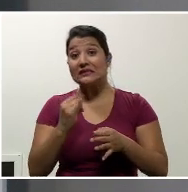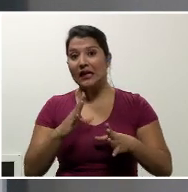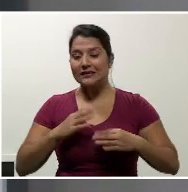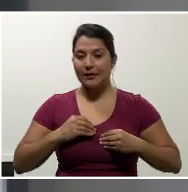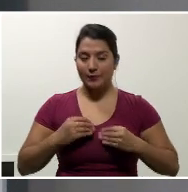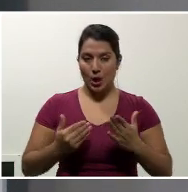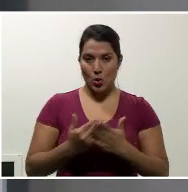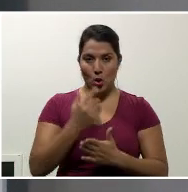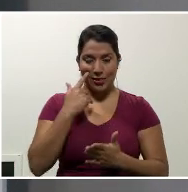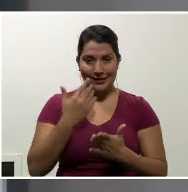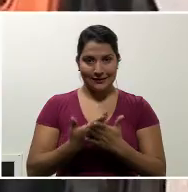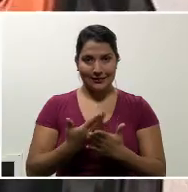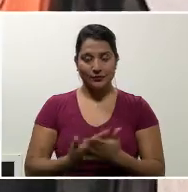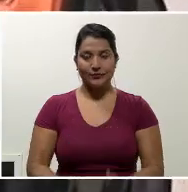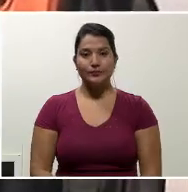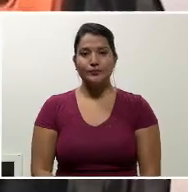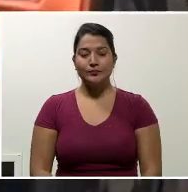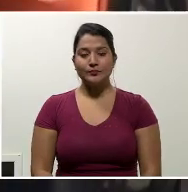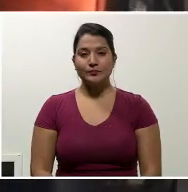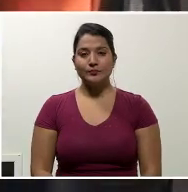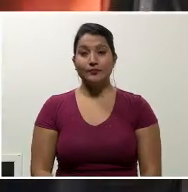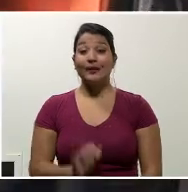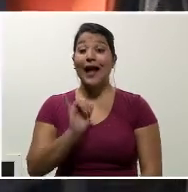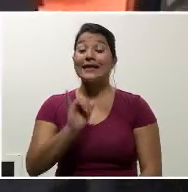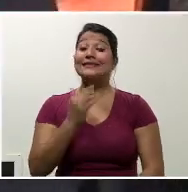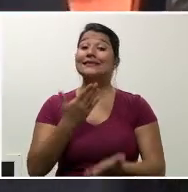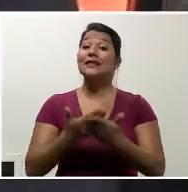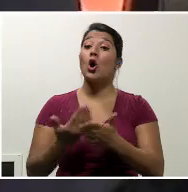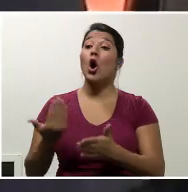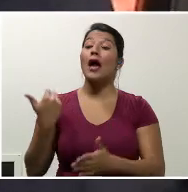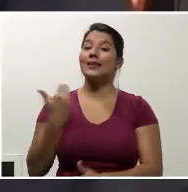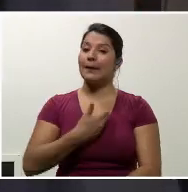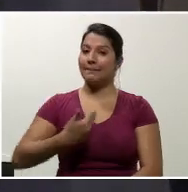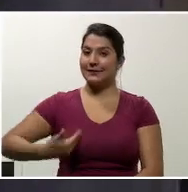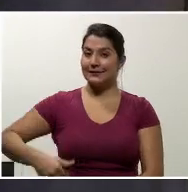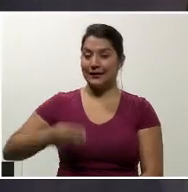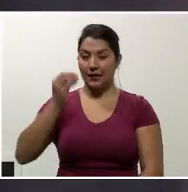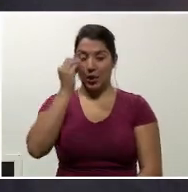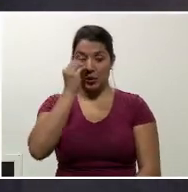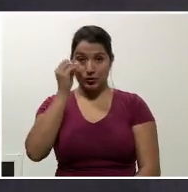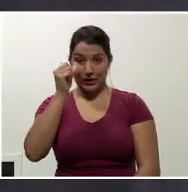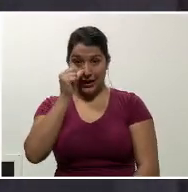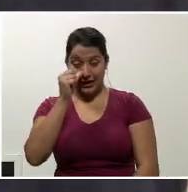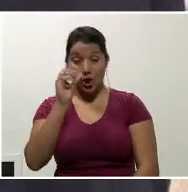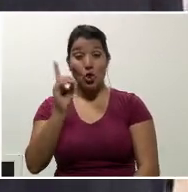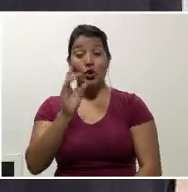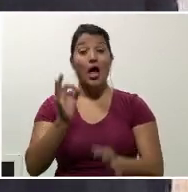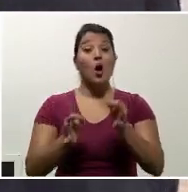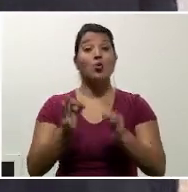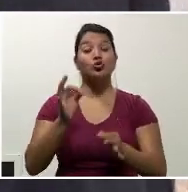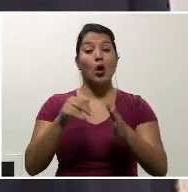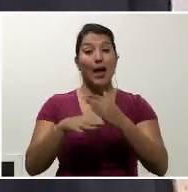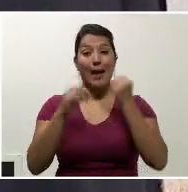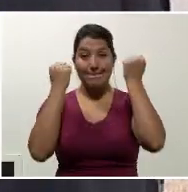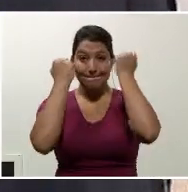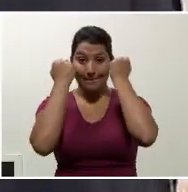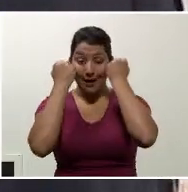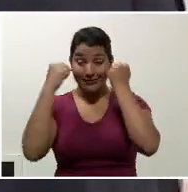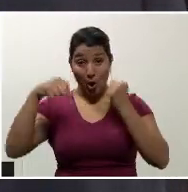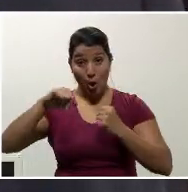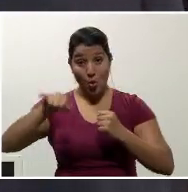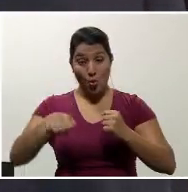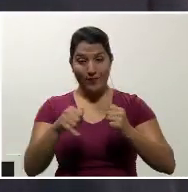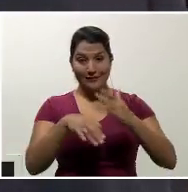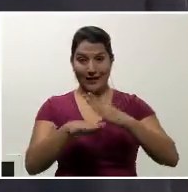testigos. Así fue como llegó el expresidente de la República, Óscar Arias Sánchez, al juzgado penal de Pavas este jueves por la